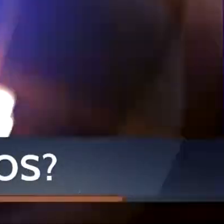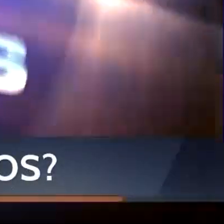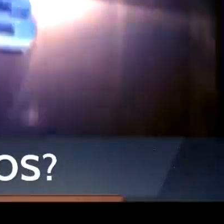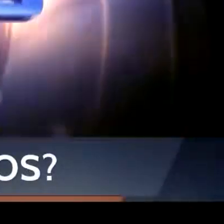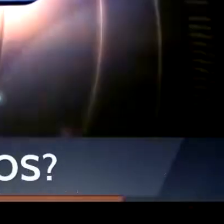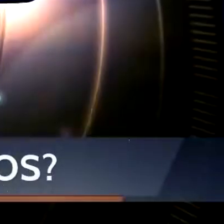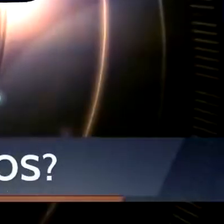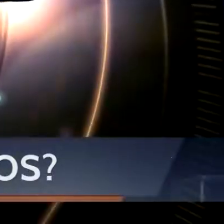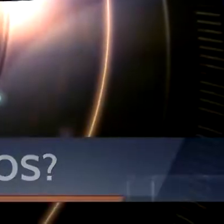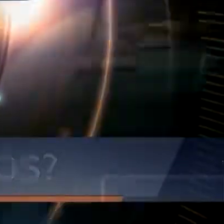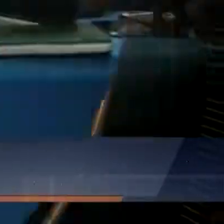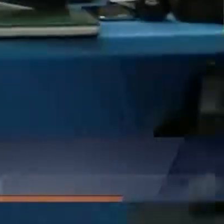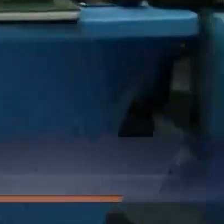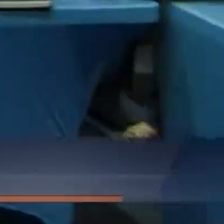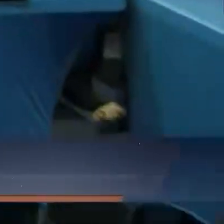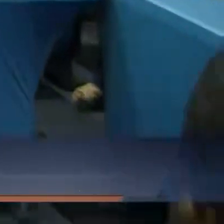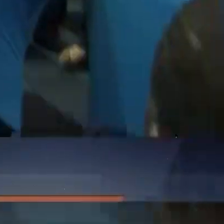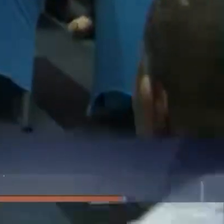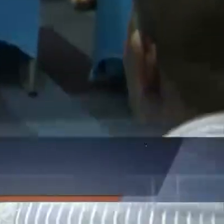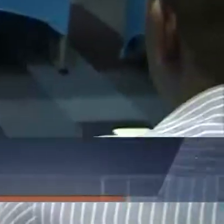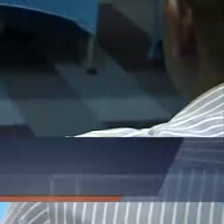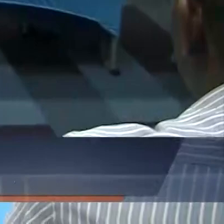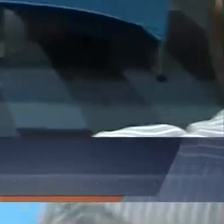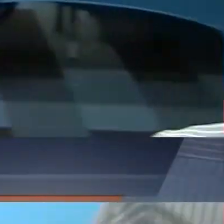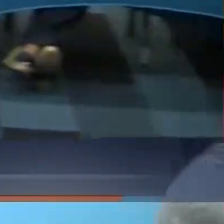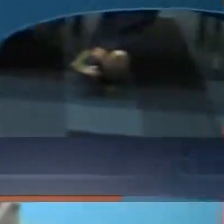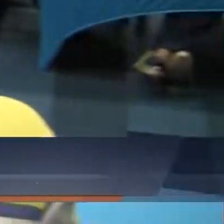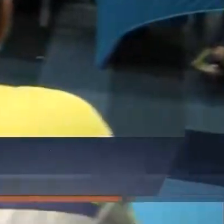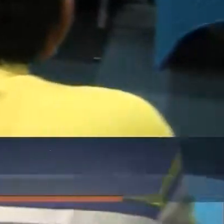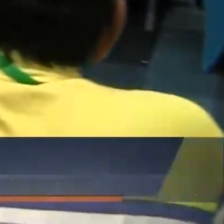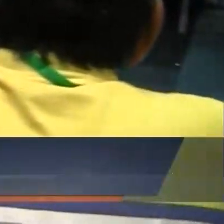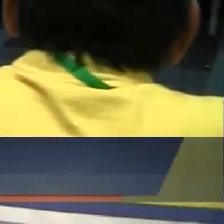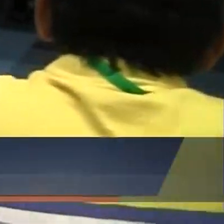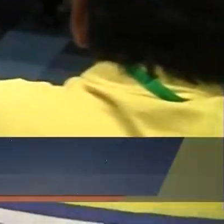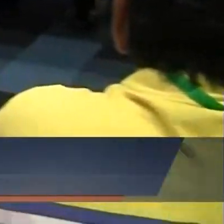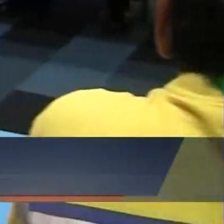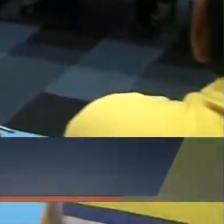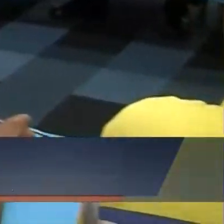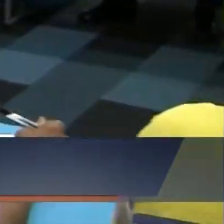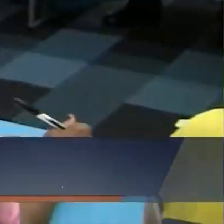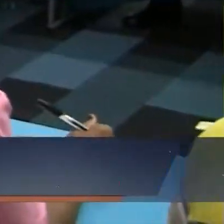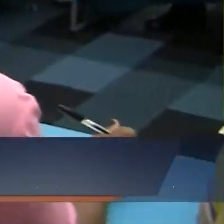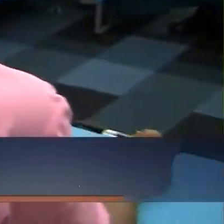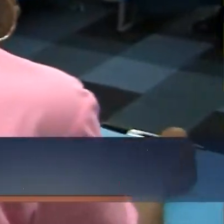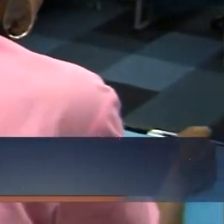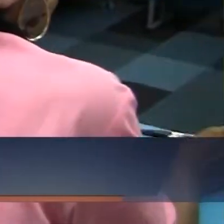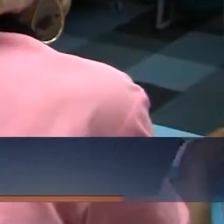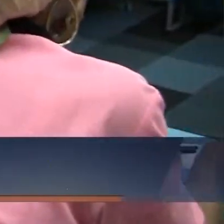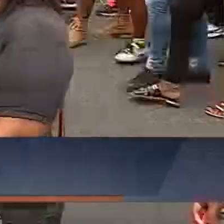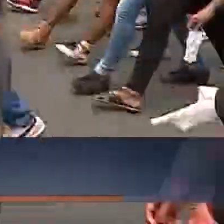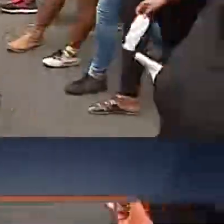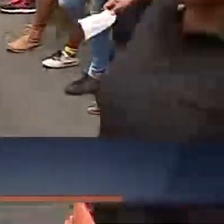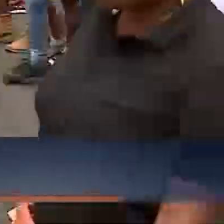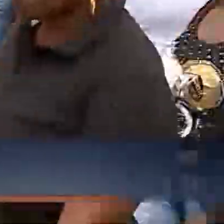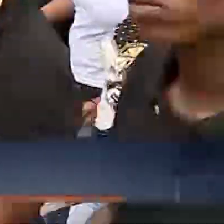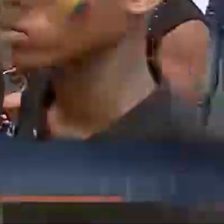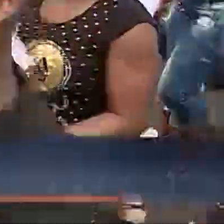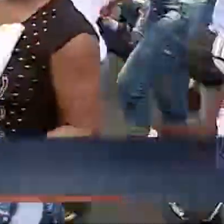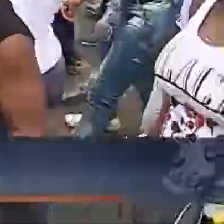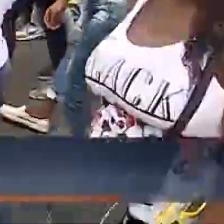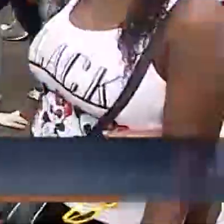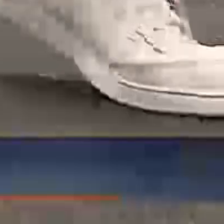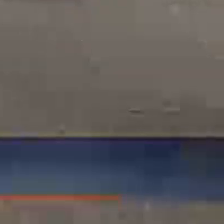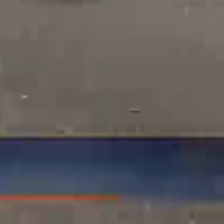Chorros. En Buenaventura, mientras que avanzan mesas de negociación para levantar el paro, transportadores anuncian